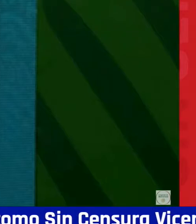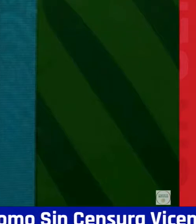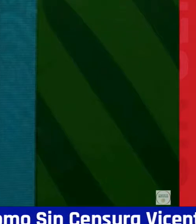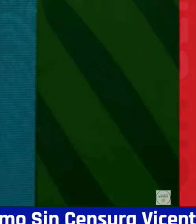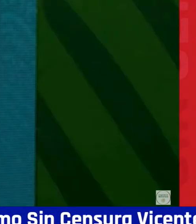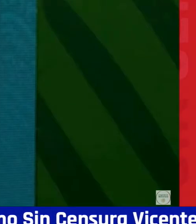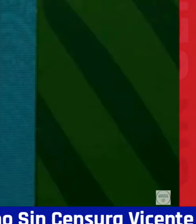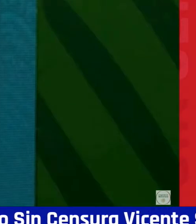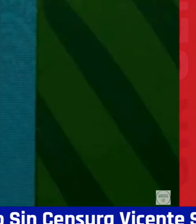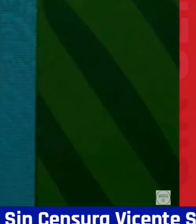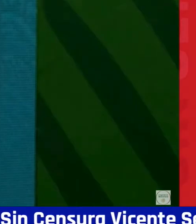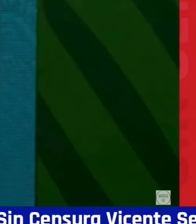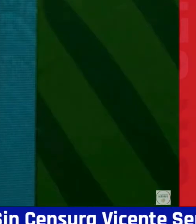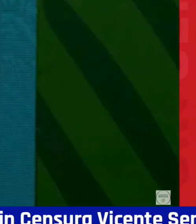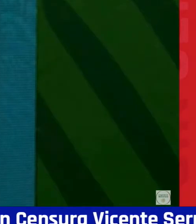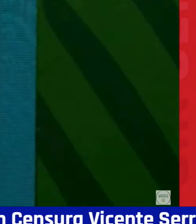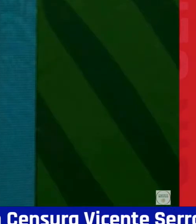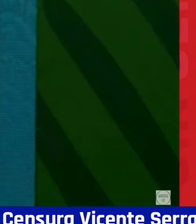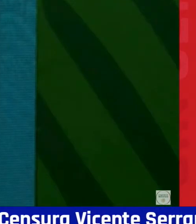1919,